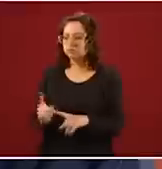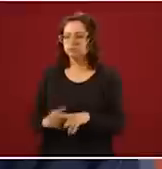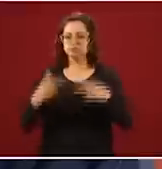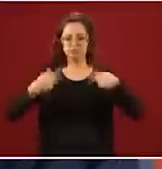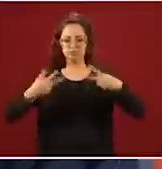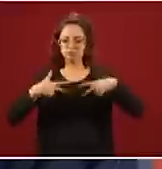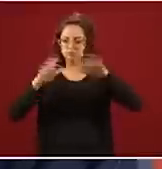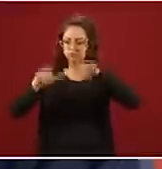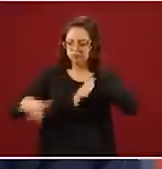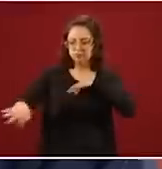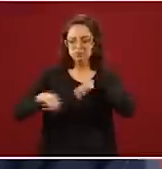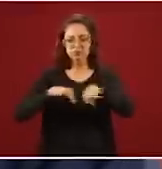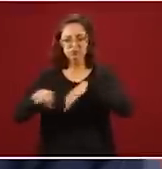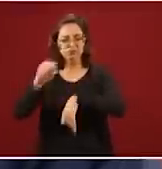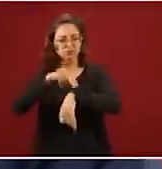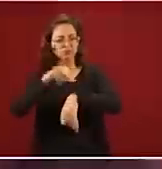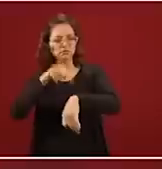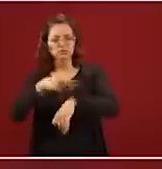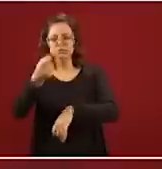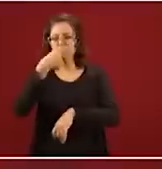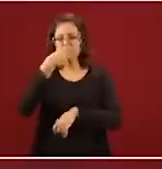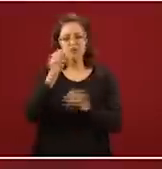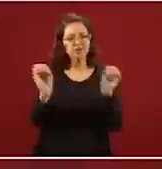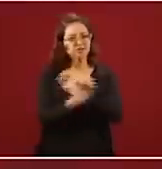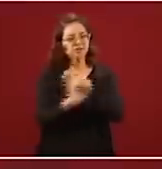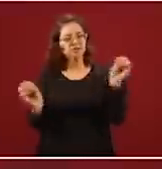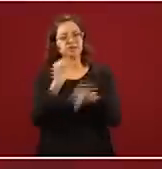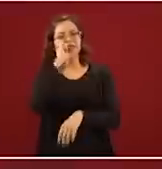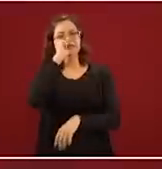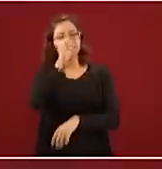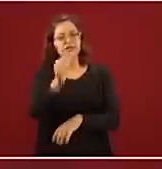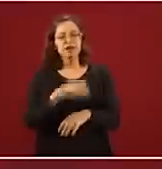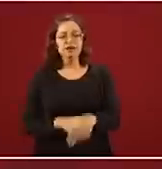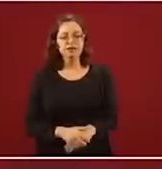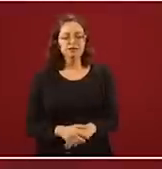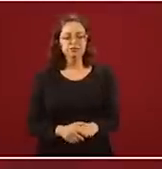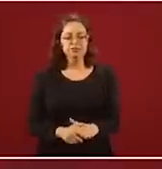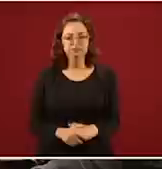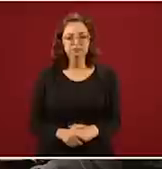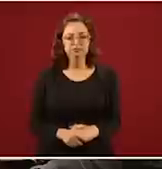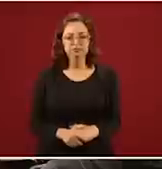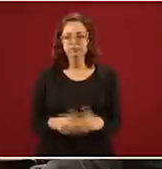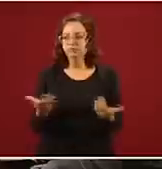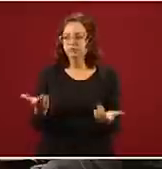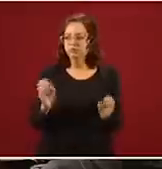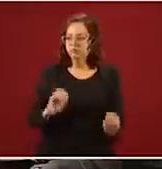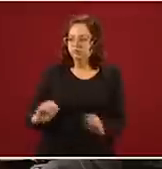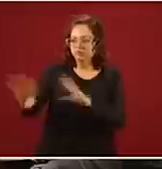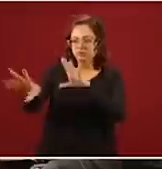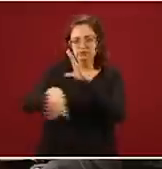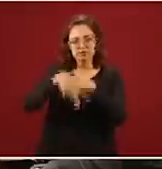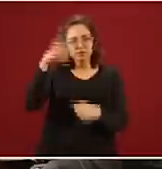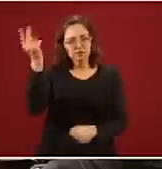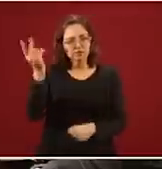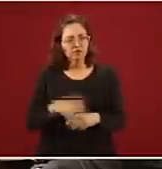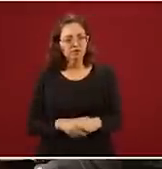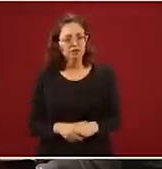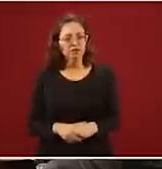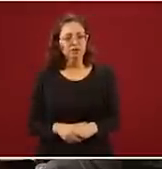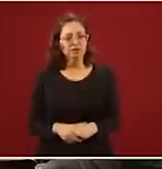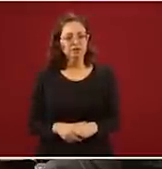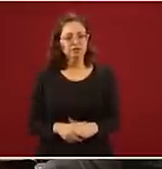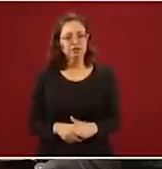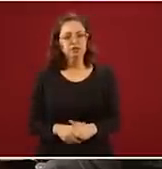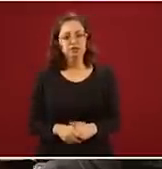operarlos con médicos, con medicamentos. Y un hospital, en términos generales, aquí están los